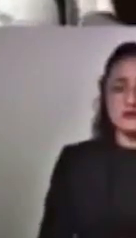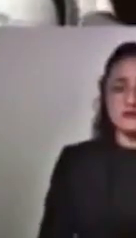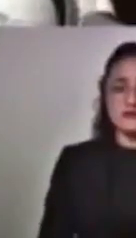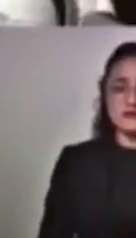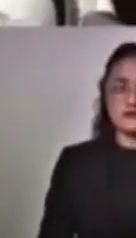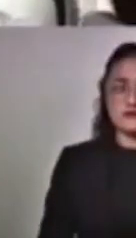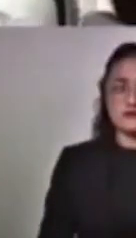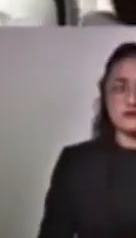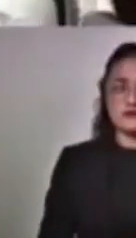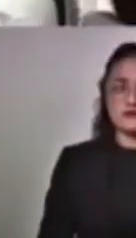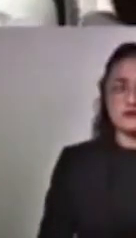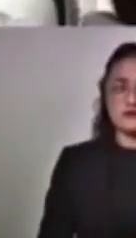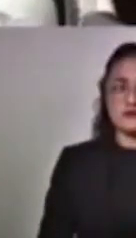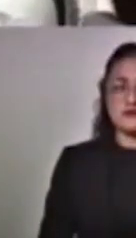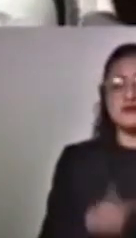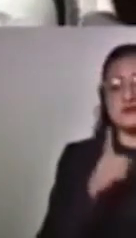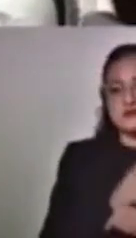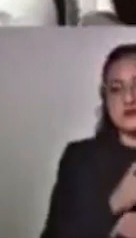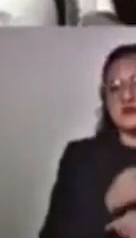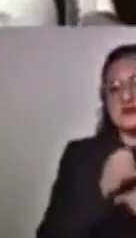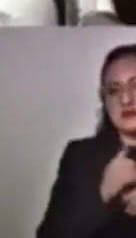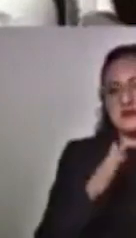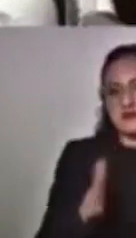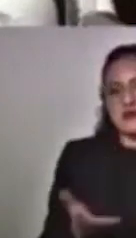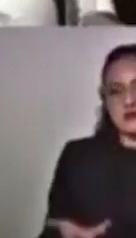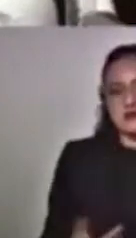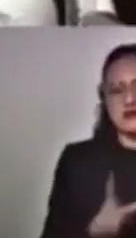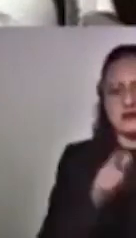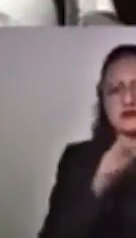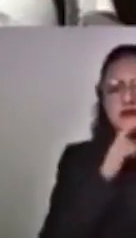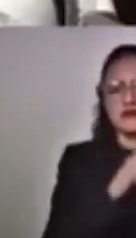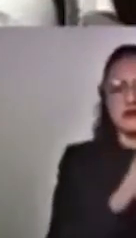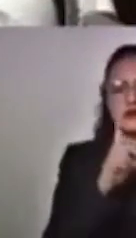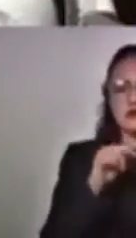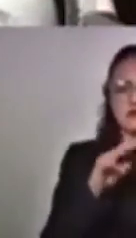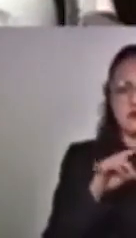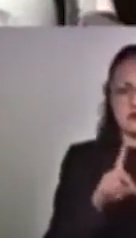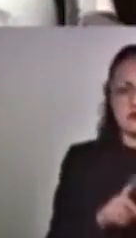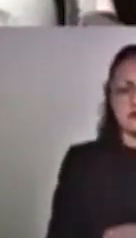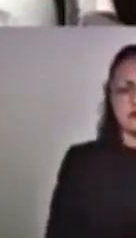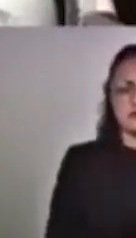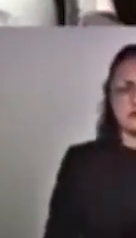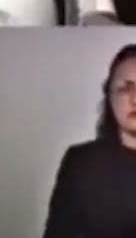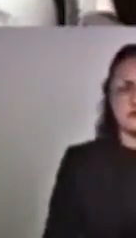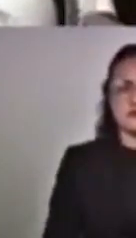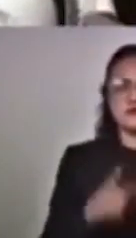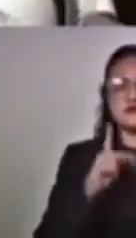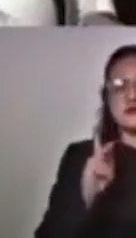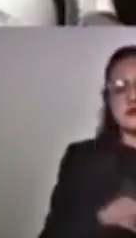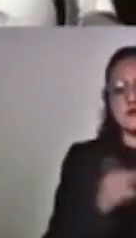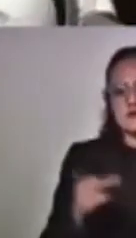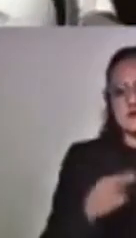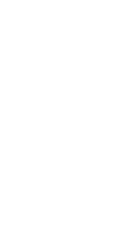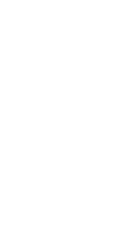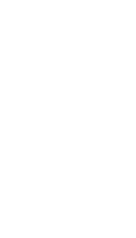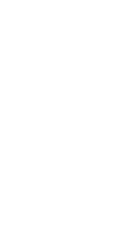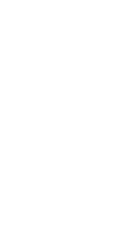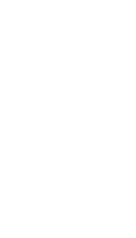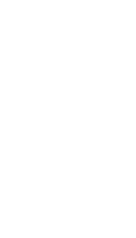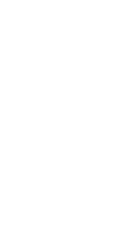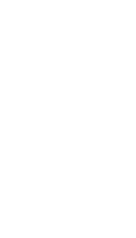No, pues entonces infórmate y luego pregunta. Pero que te responda David Méndez, para que no me vuelvas a preguntar eso.